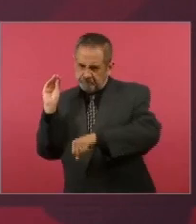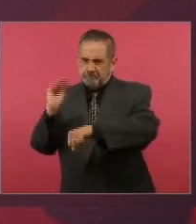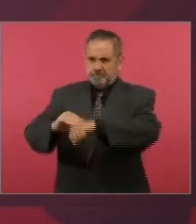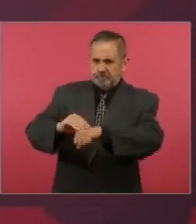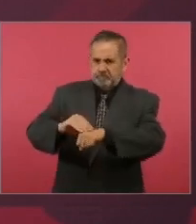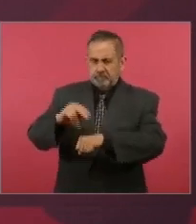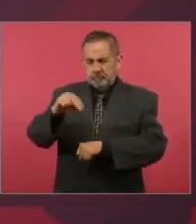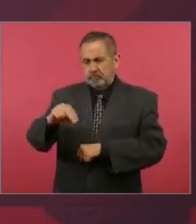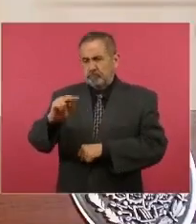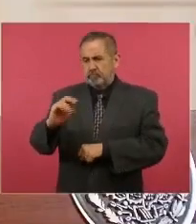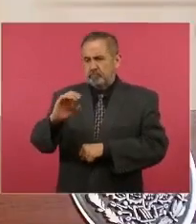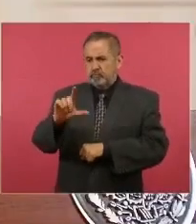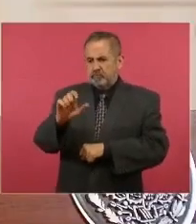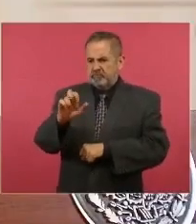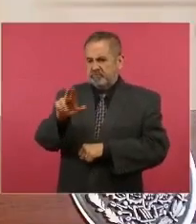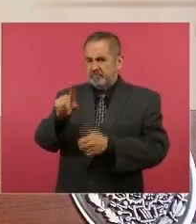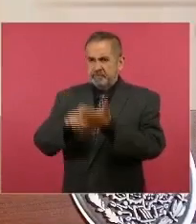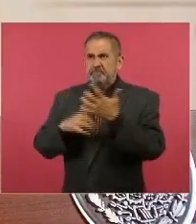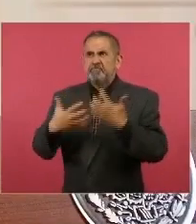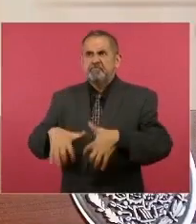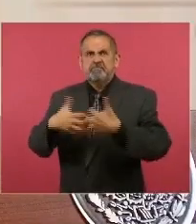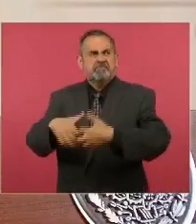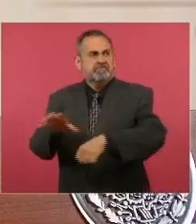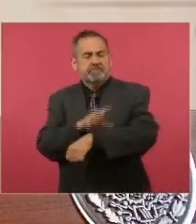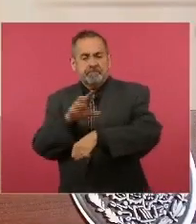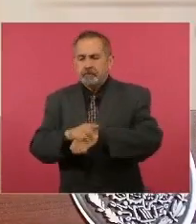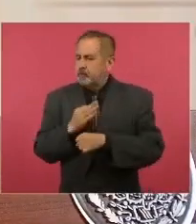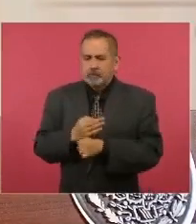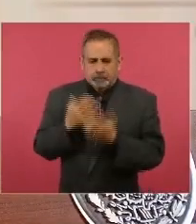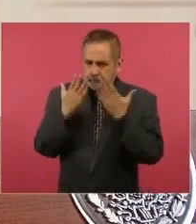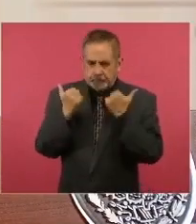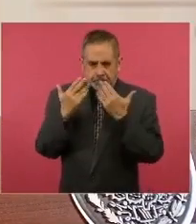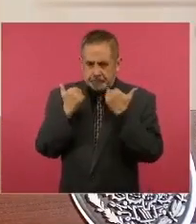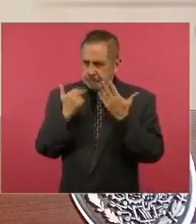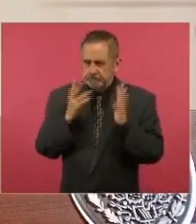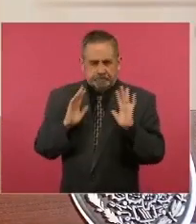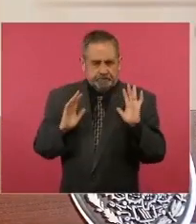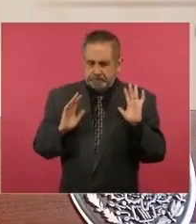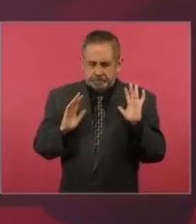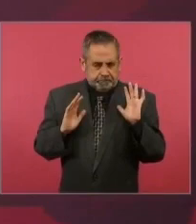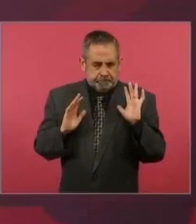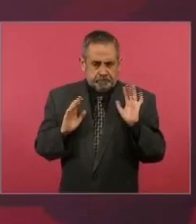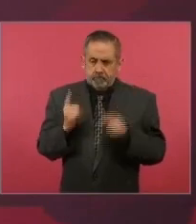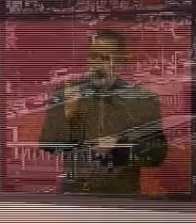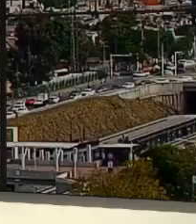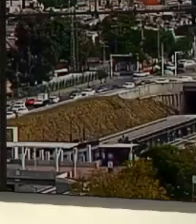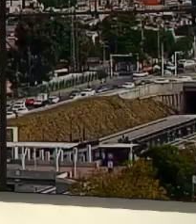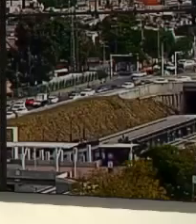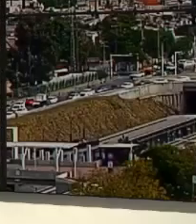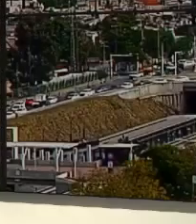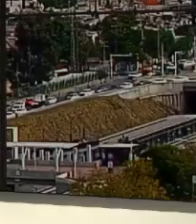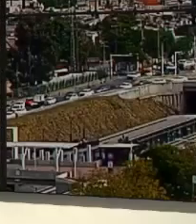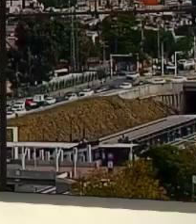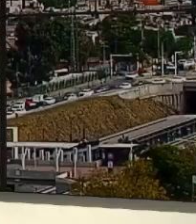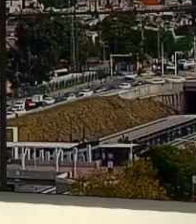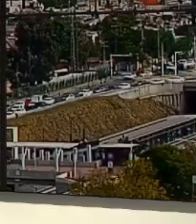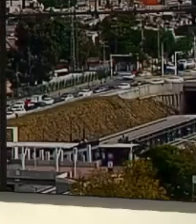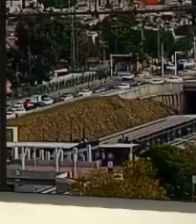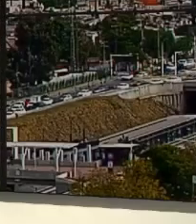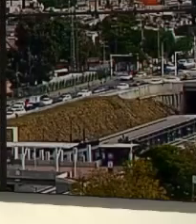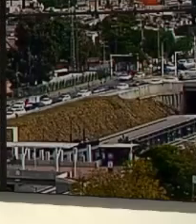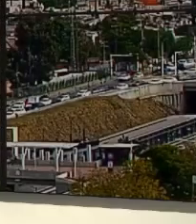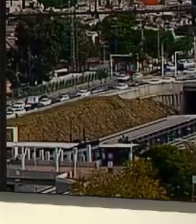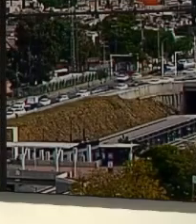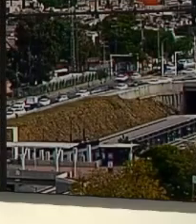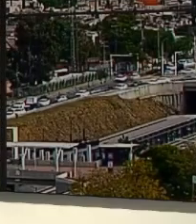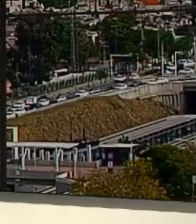conspiración. Necesitamos respuestas, necesitamos debida diligencia. Por lo pronto, Marta, lo que sí tiene que haber es esa garantía de que no vuelvan a ocurrir